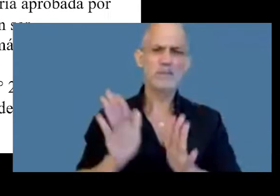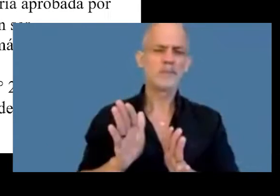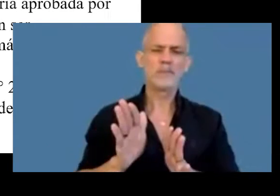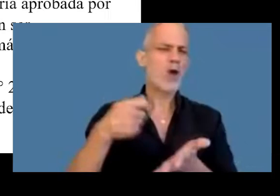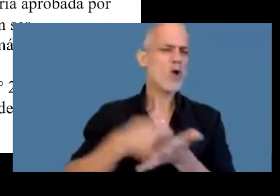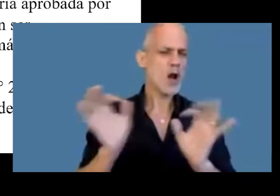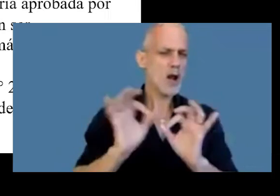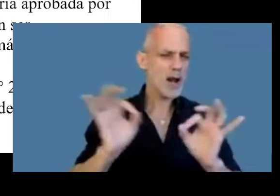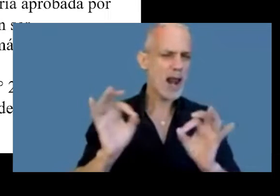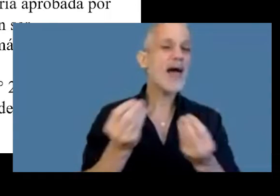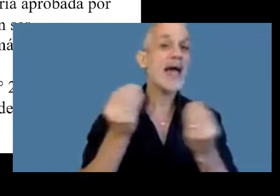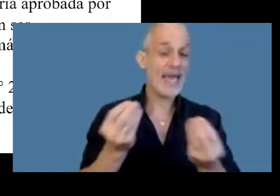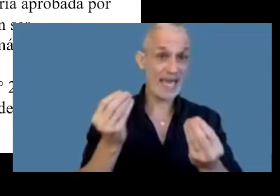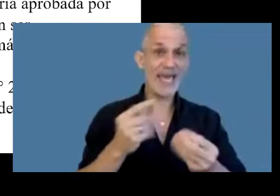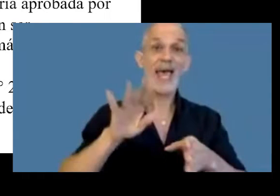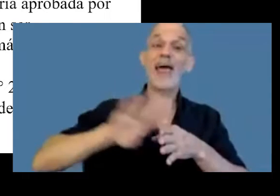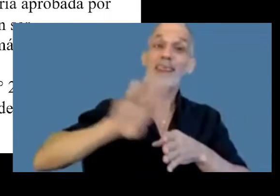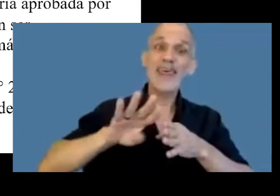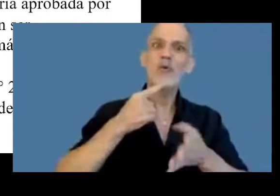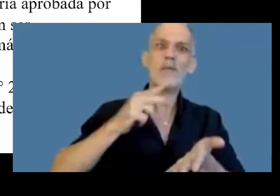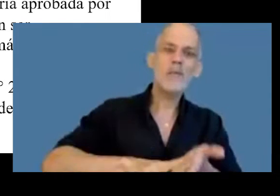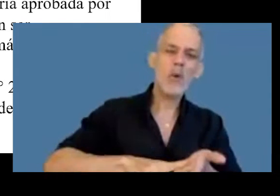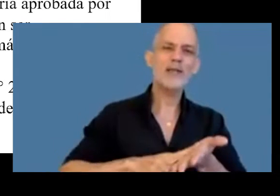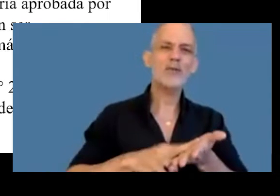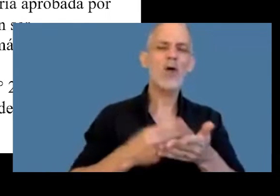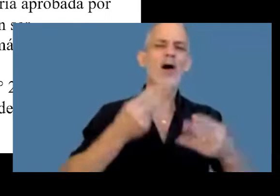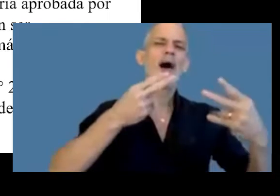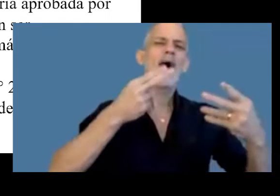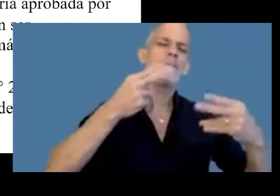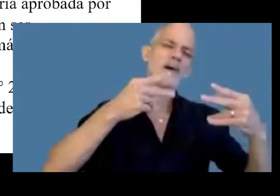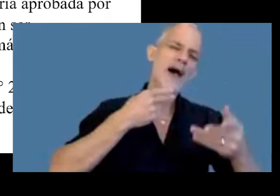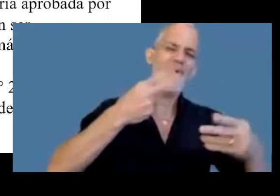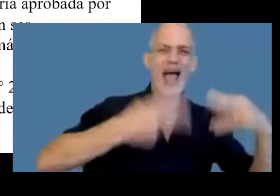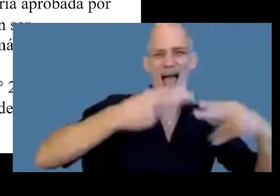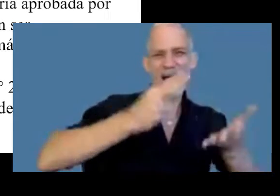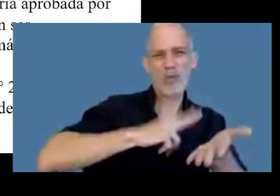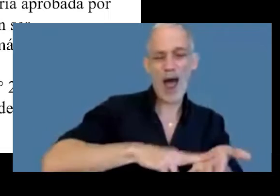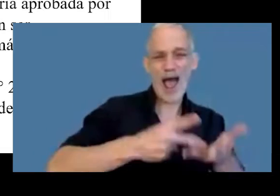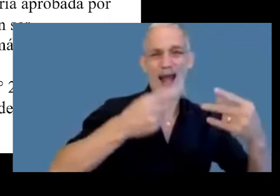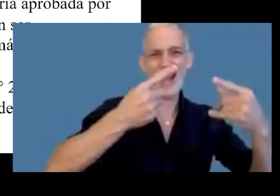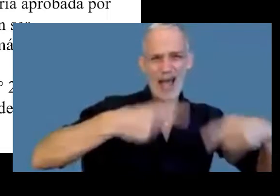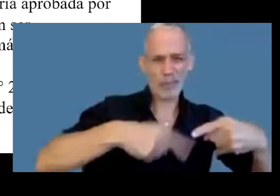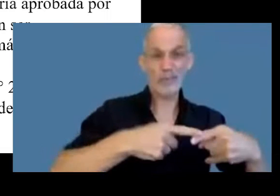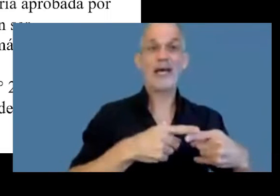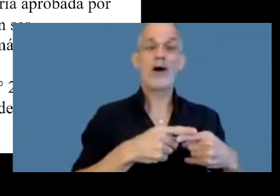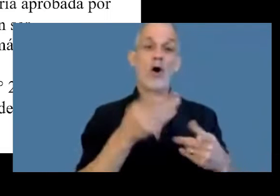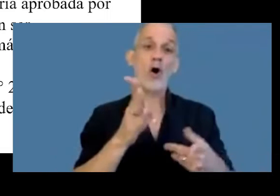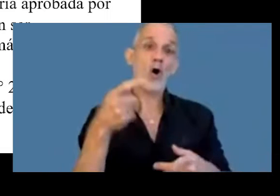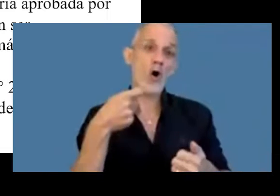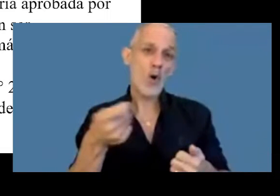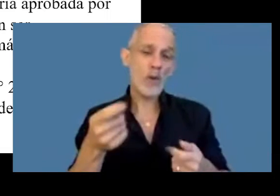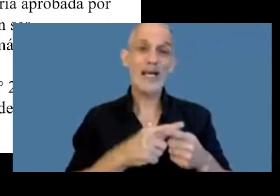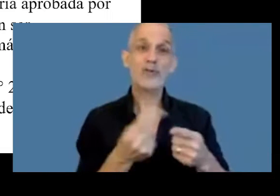efecto deuda impositiva, aduanera y de seguridad social en concepto de capital